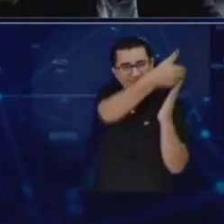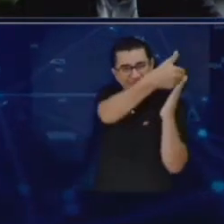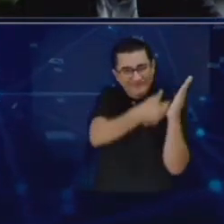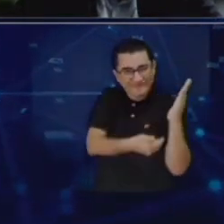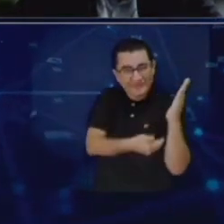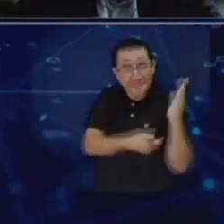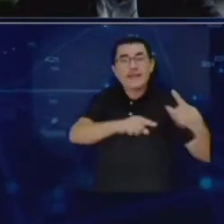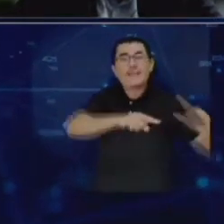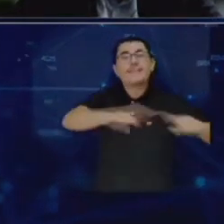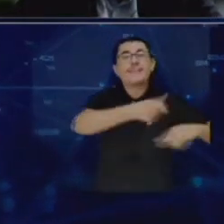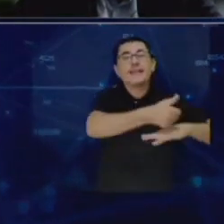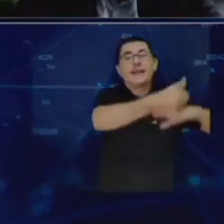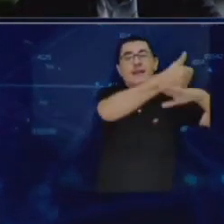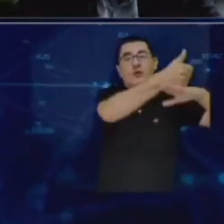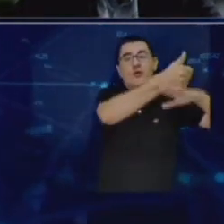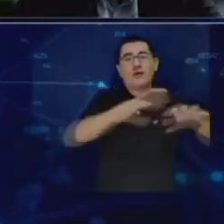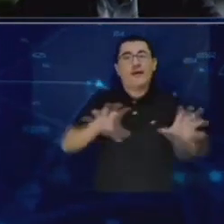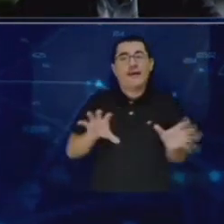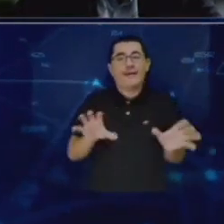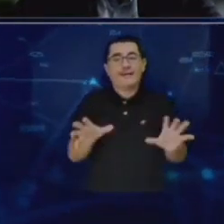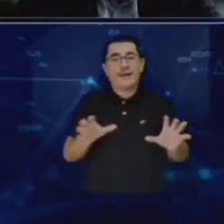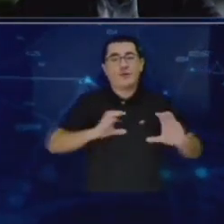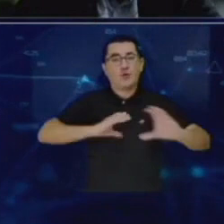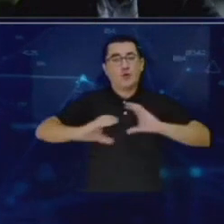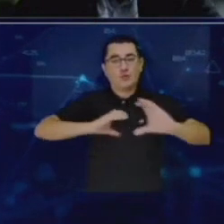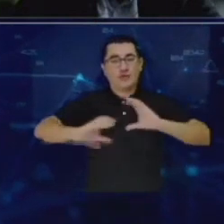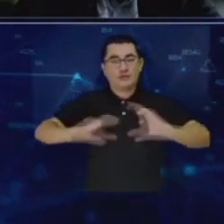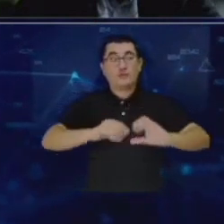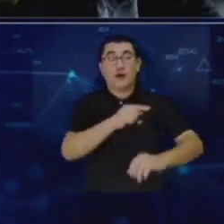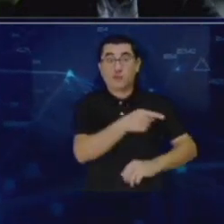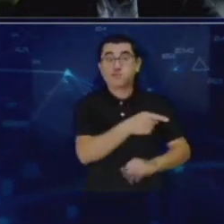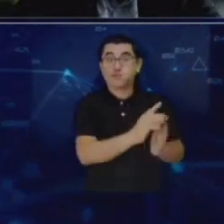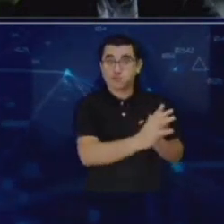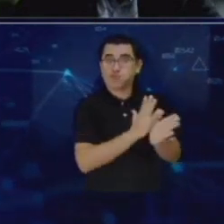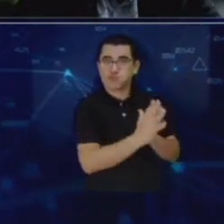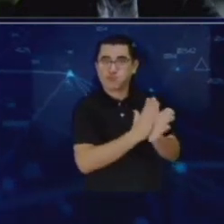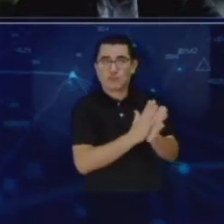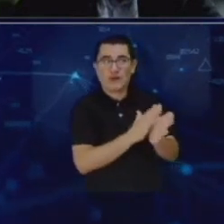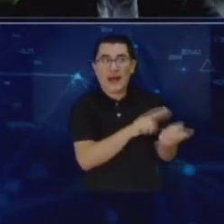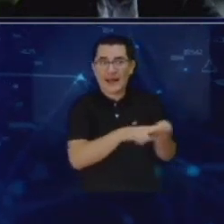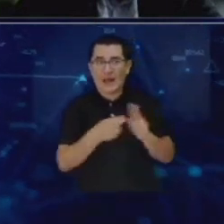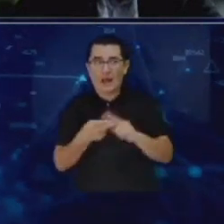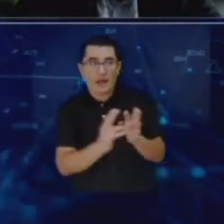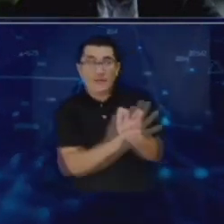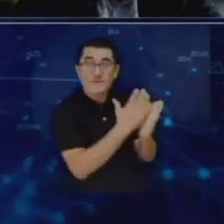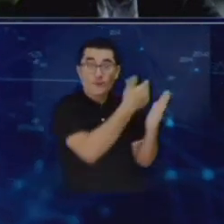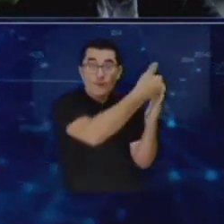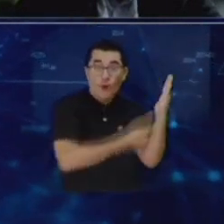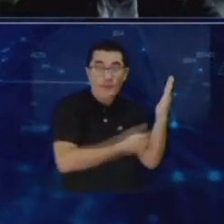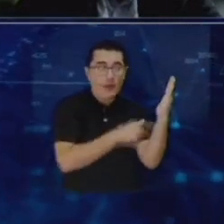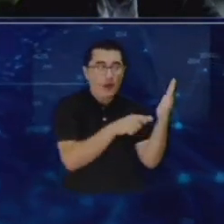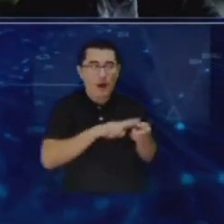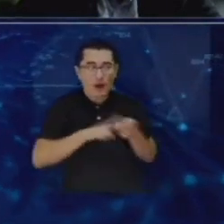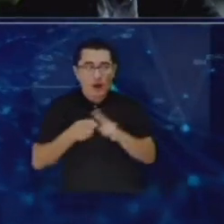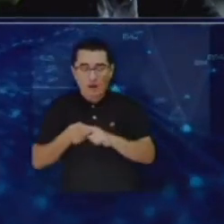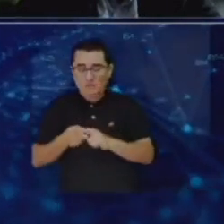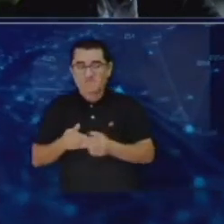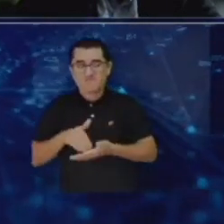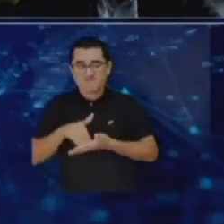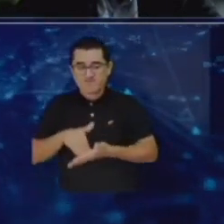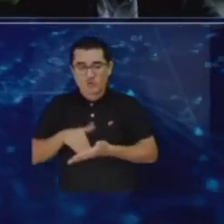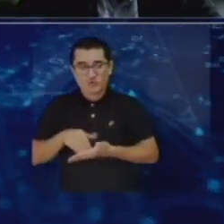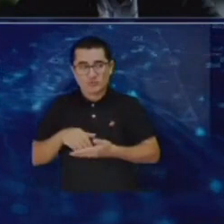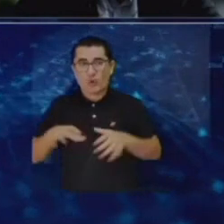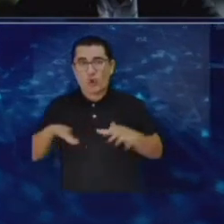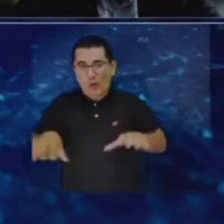director de la Oficina de Radiocomunicaciones. Precisamente a raíz de este informe es que la conferencia podría definir alguna acción relacionada con